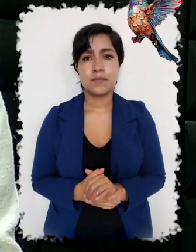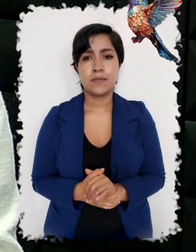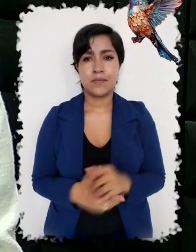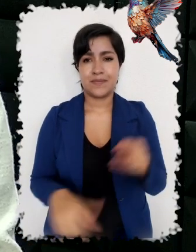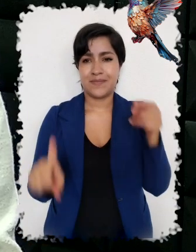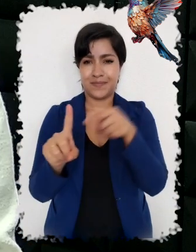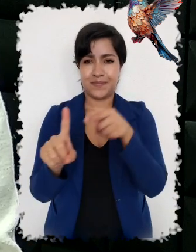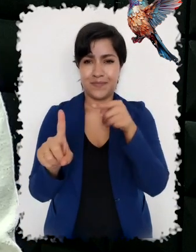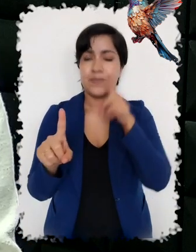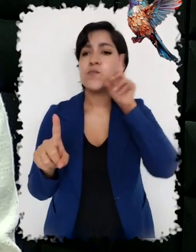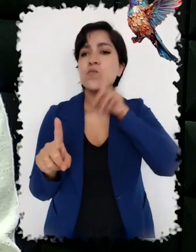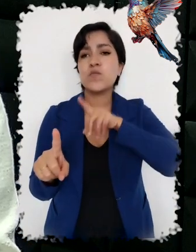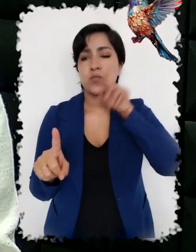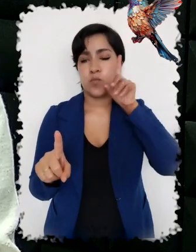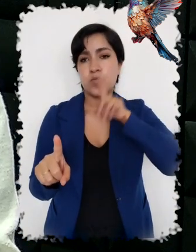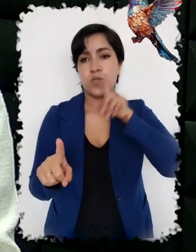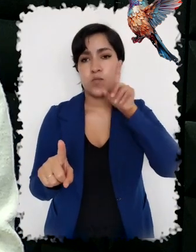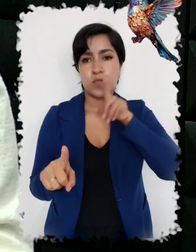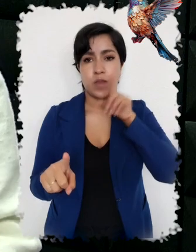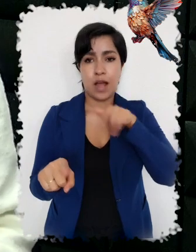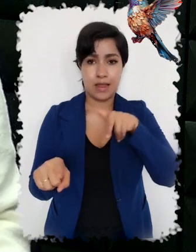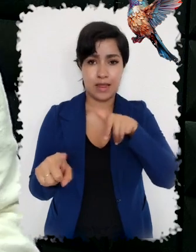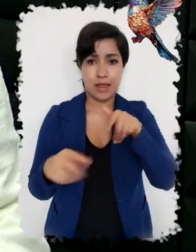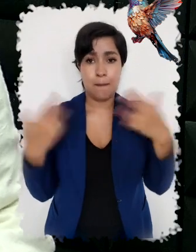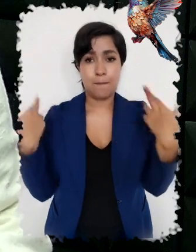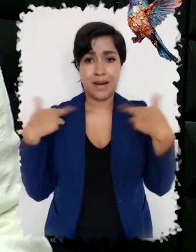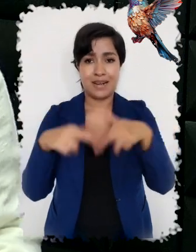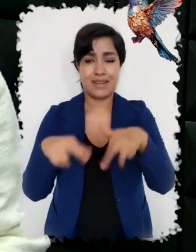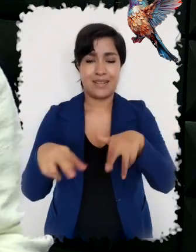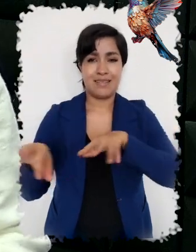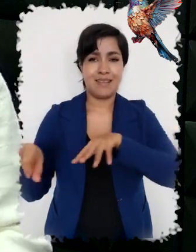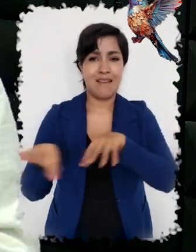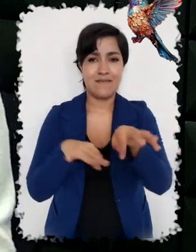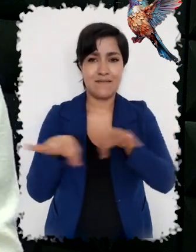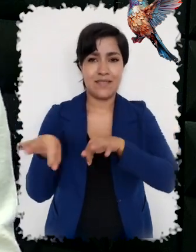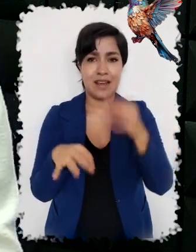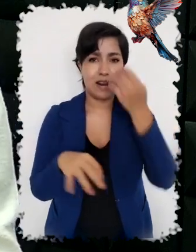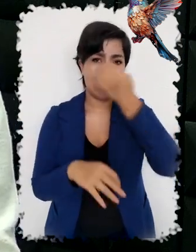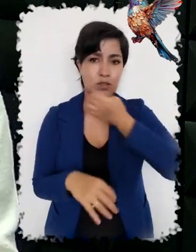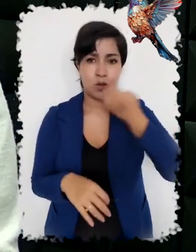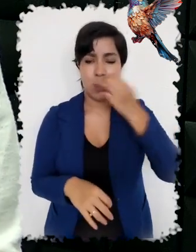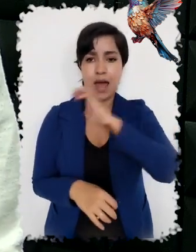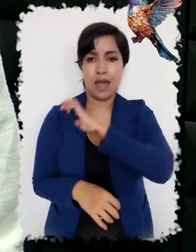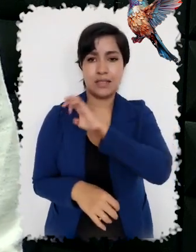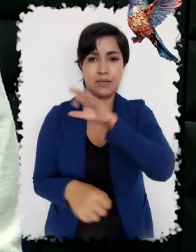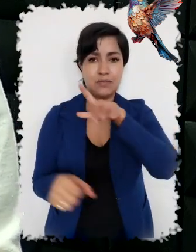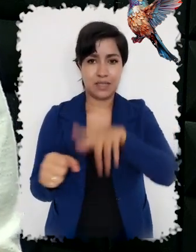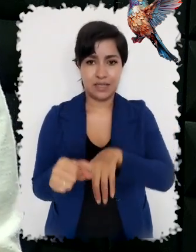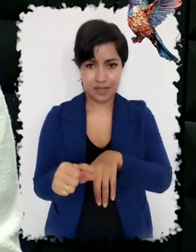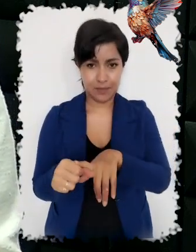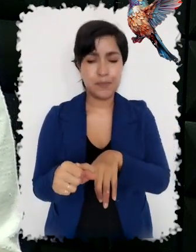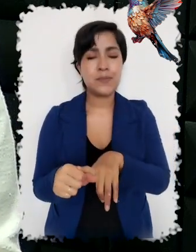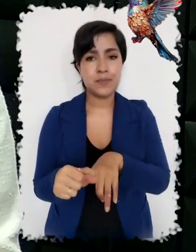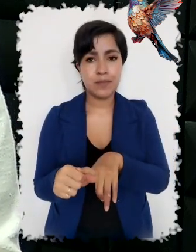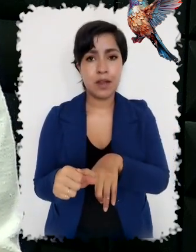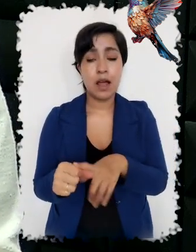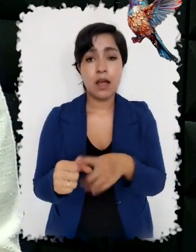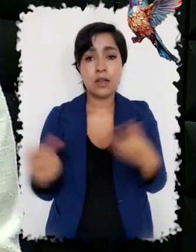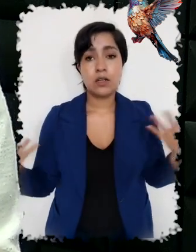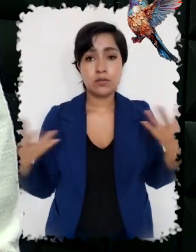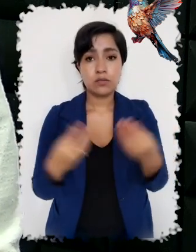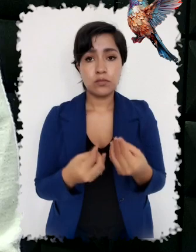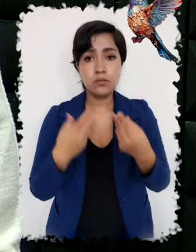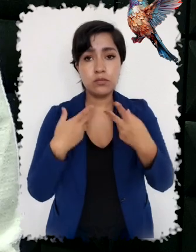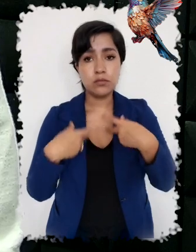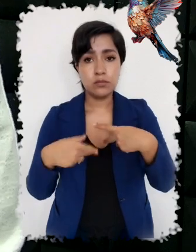ella es ella está trabajando en una escuela especial este con